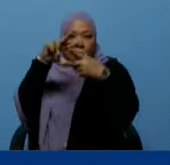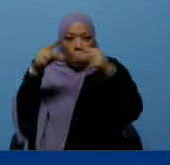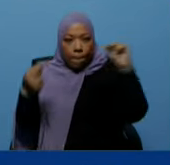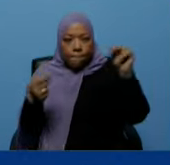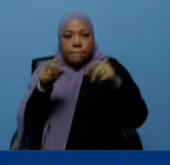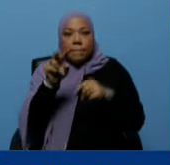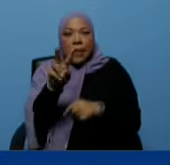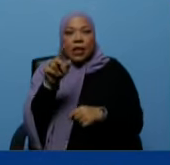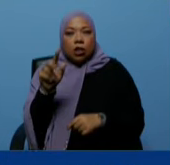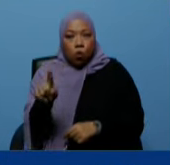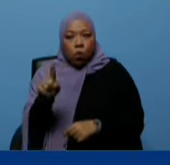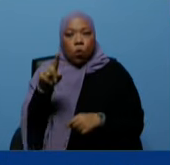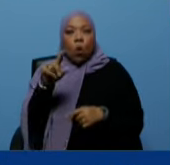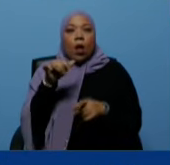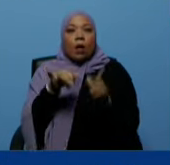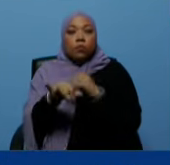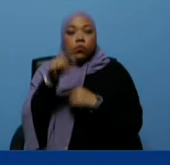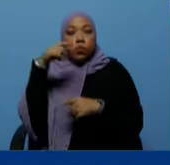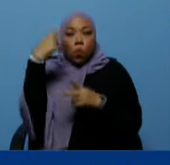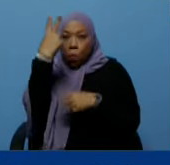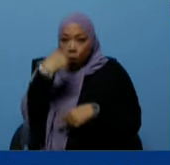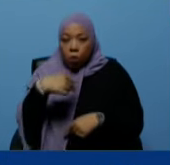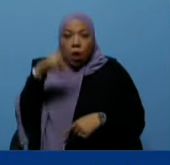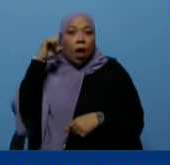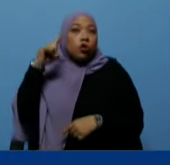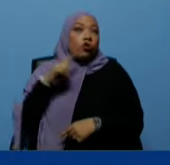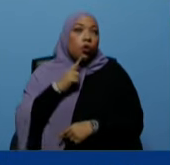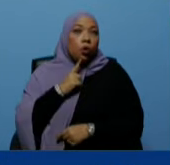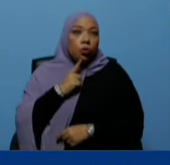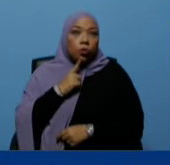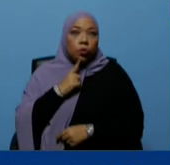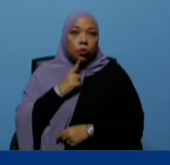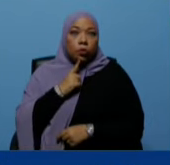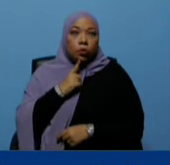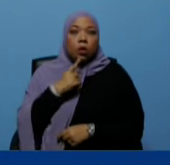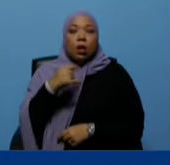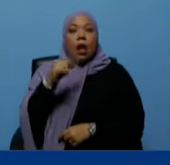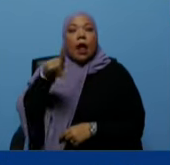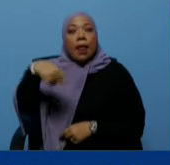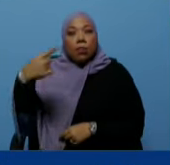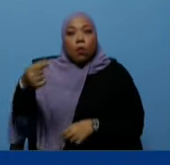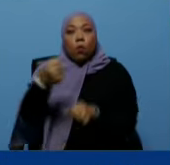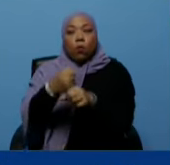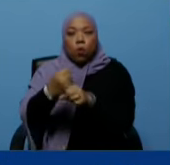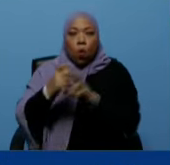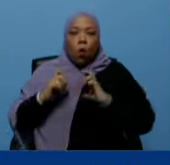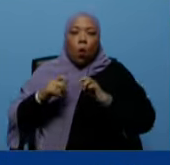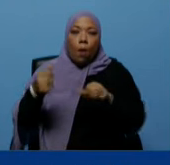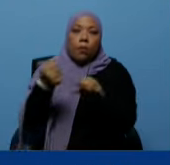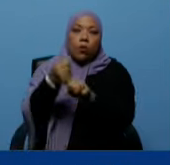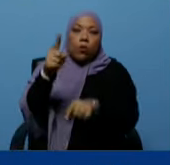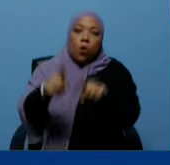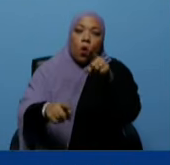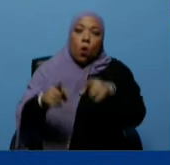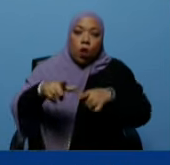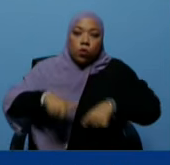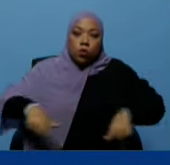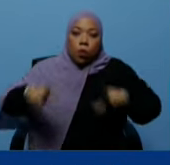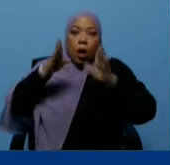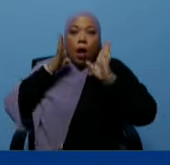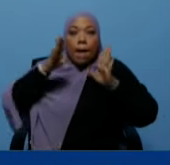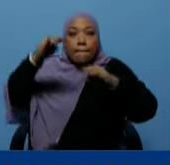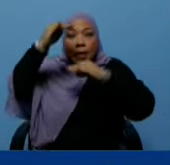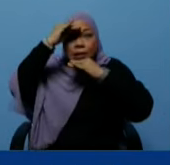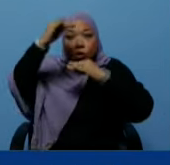discapacidad intelectual, visual, auditiva, que próximamente también inauguraremos acá una sala para atender a